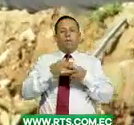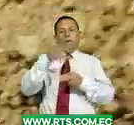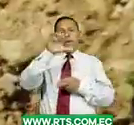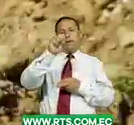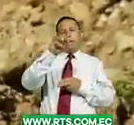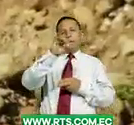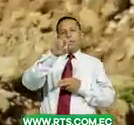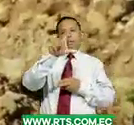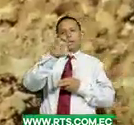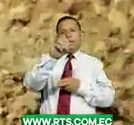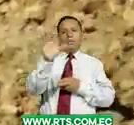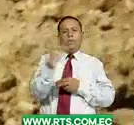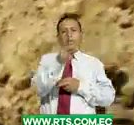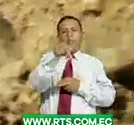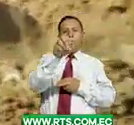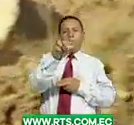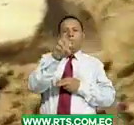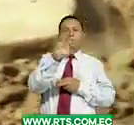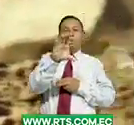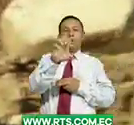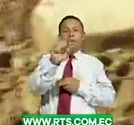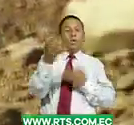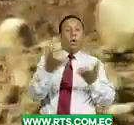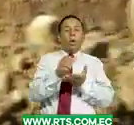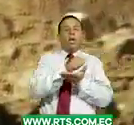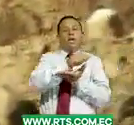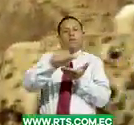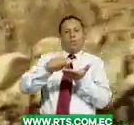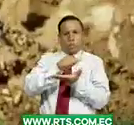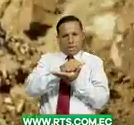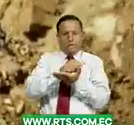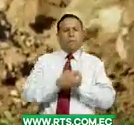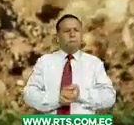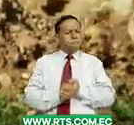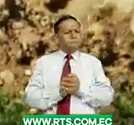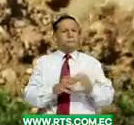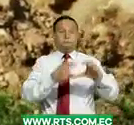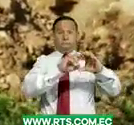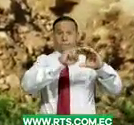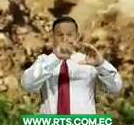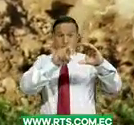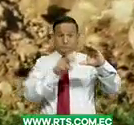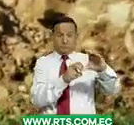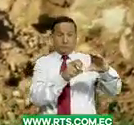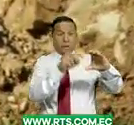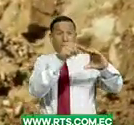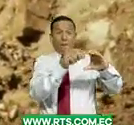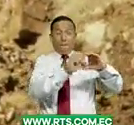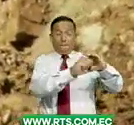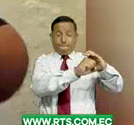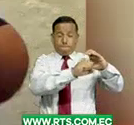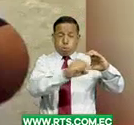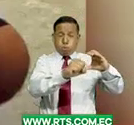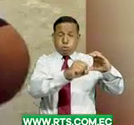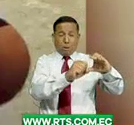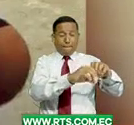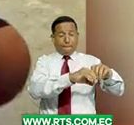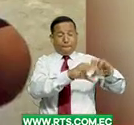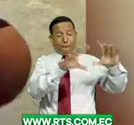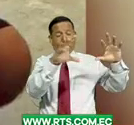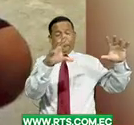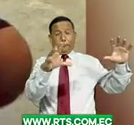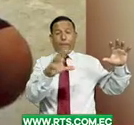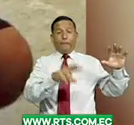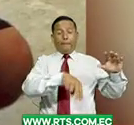en el Azuay. Un derrumbe ocasionado al interior como resultado de una explosión sepultó el cuerpo de Ángel Benigno